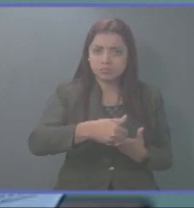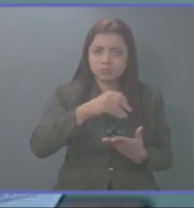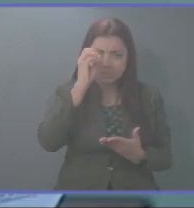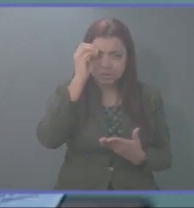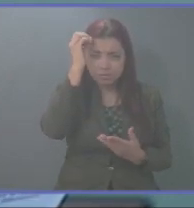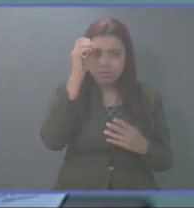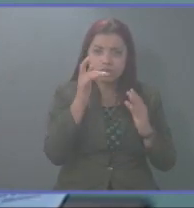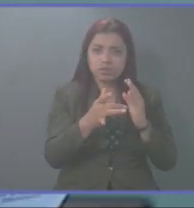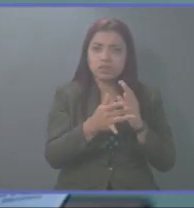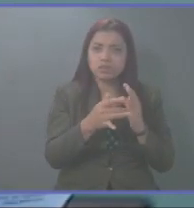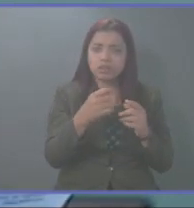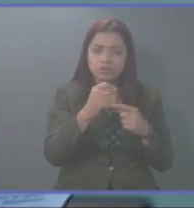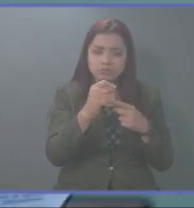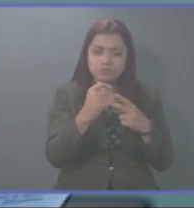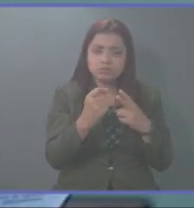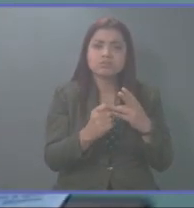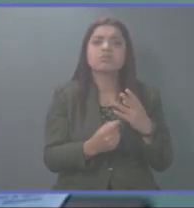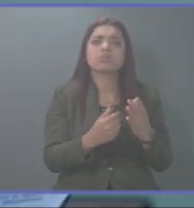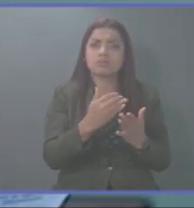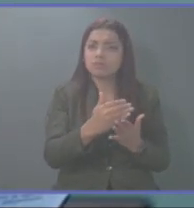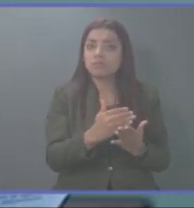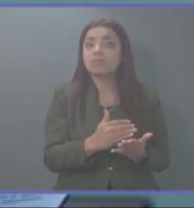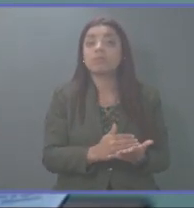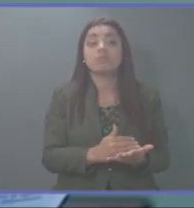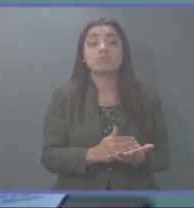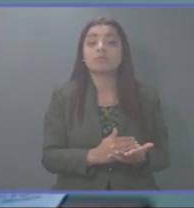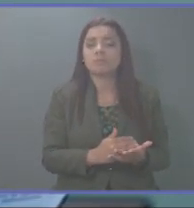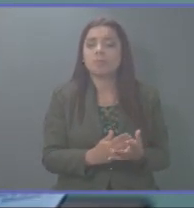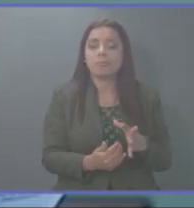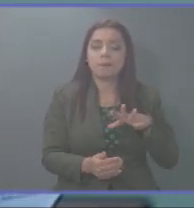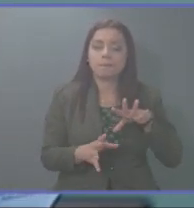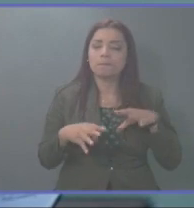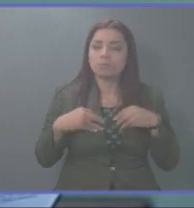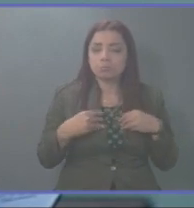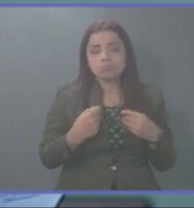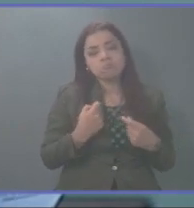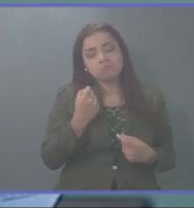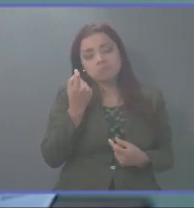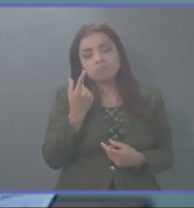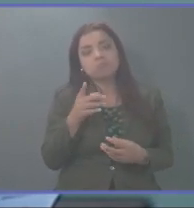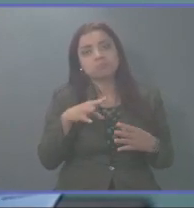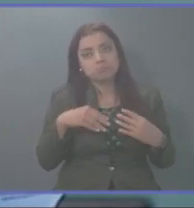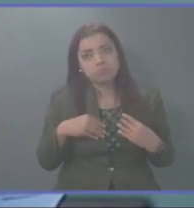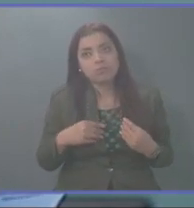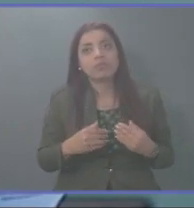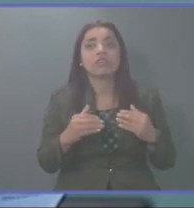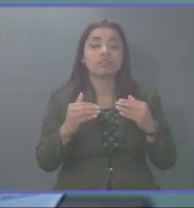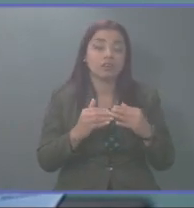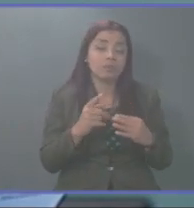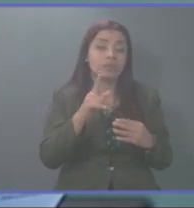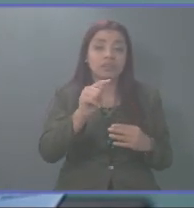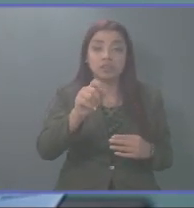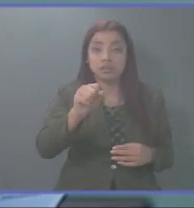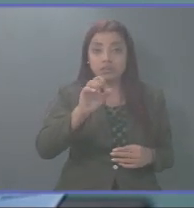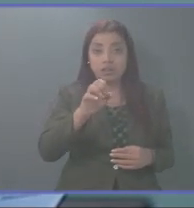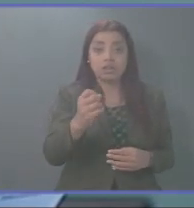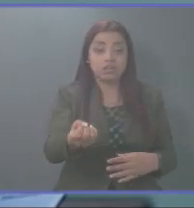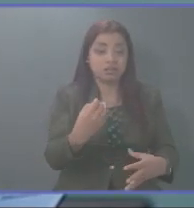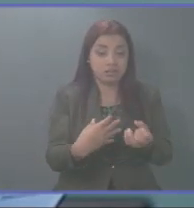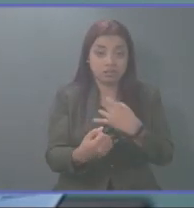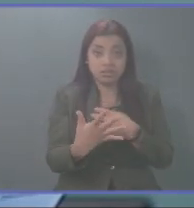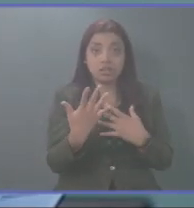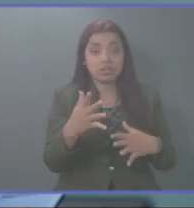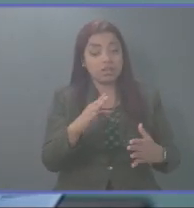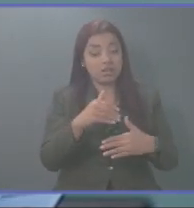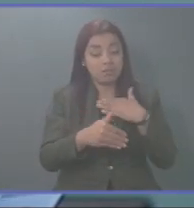técnicas al proyecto de ley, las que en su mayoría han sido aceptadas, expresando además el tribunal que ya está en ejecución el